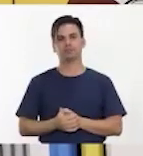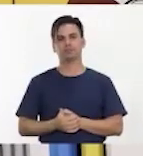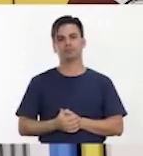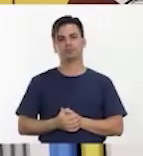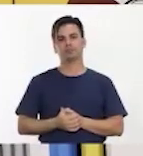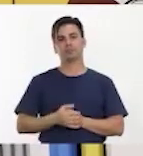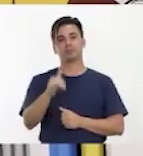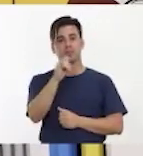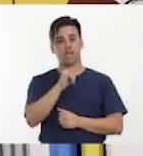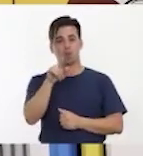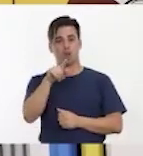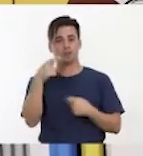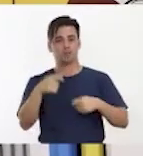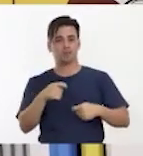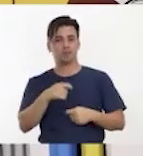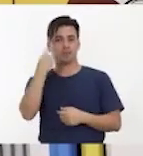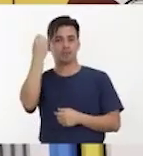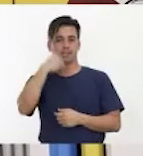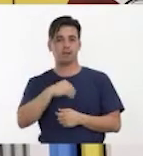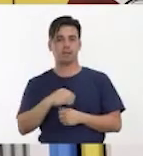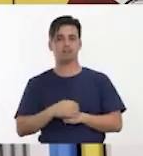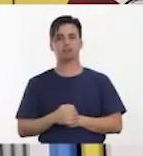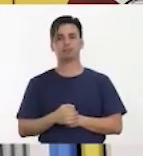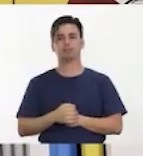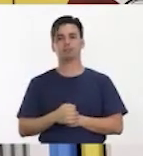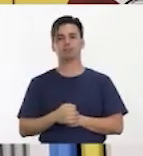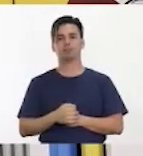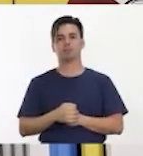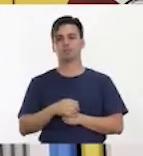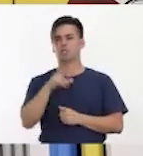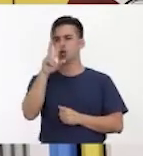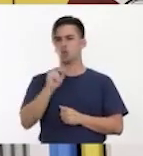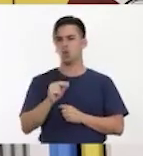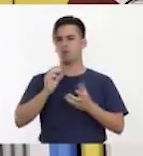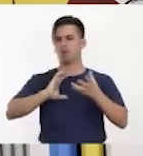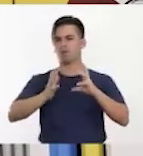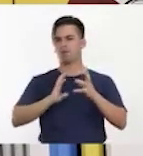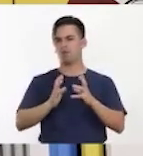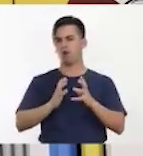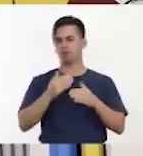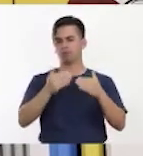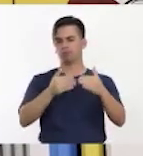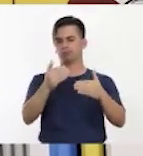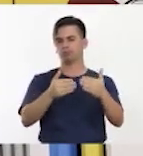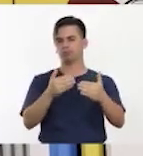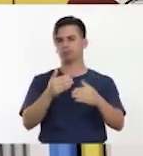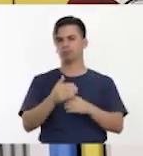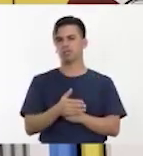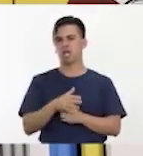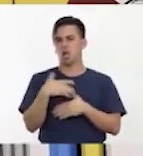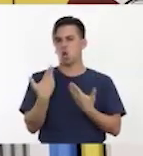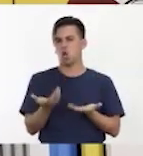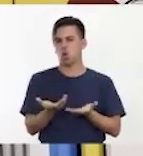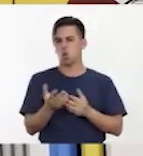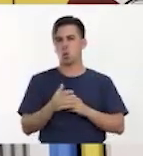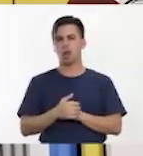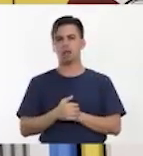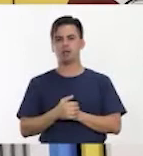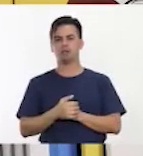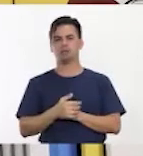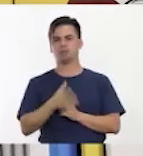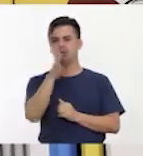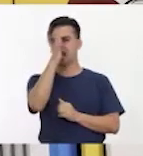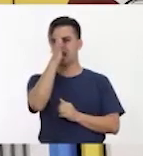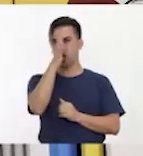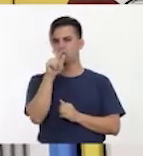Igualmente, deben tener en cuenta el alcance de estos nuevos mecanismos y las consecuencias que trae para Cuba